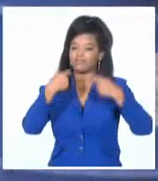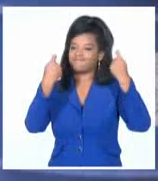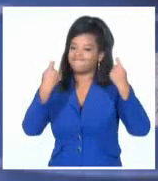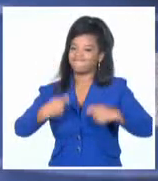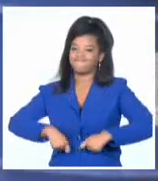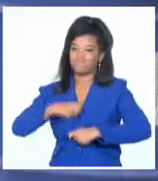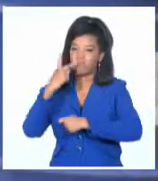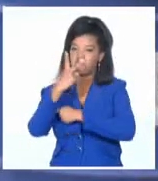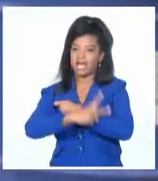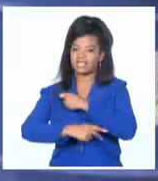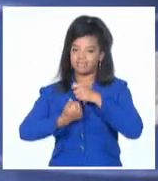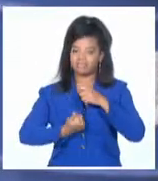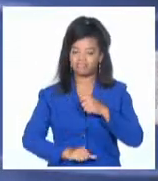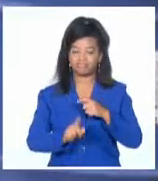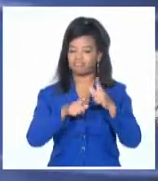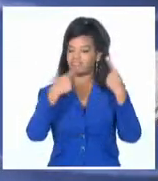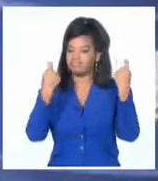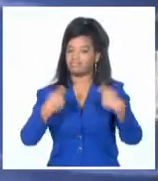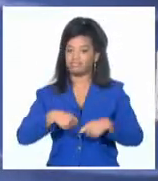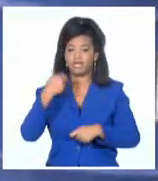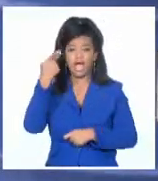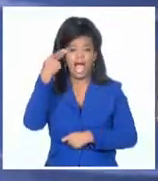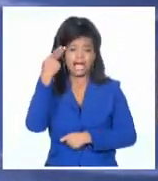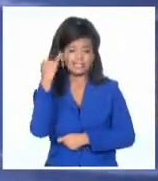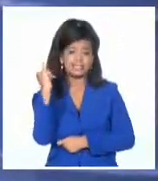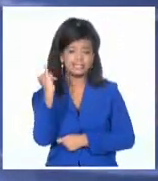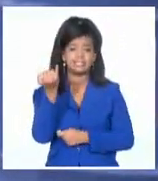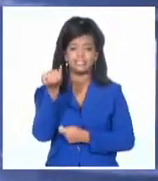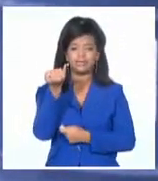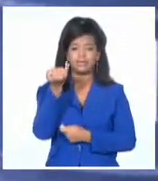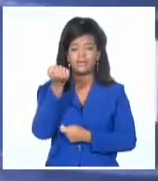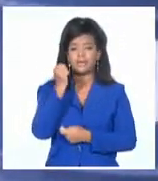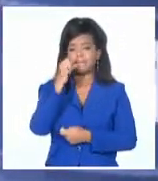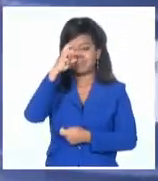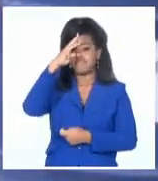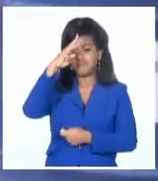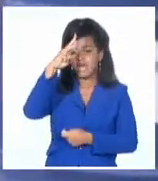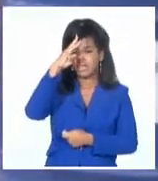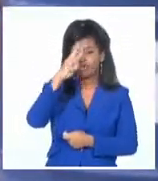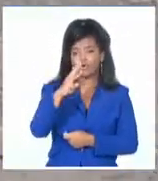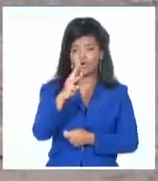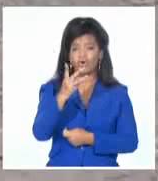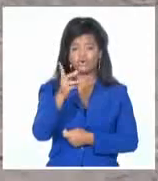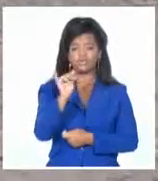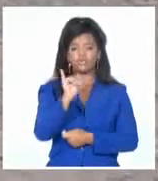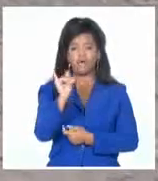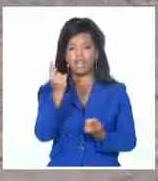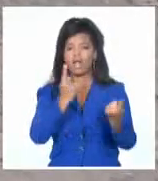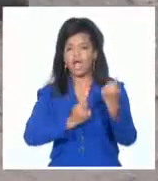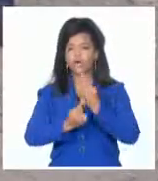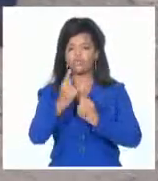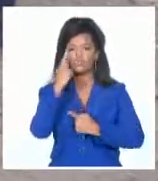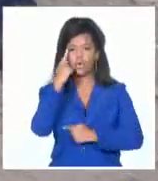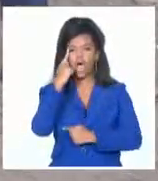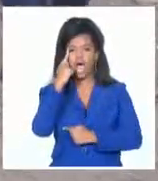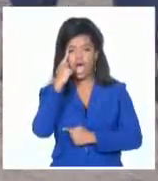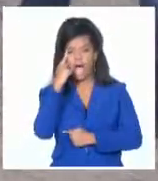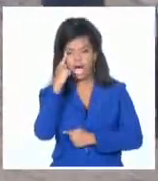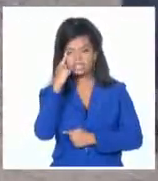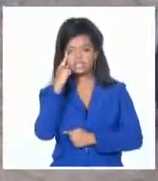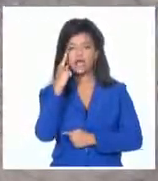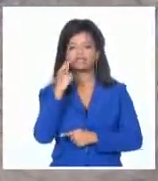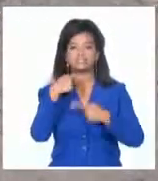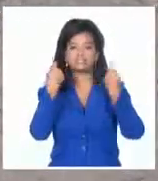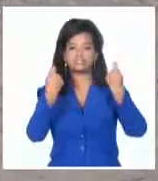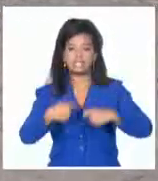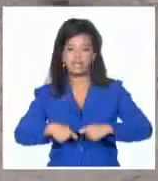de origen. Los haitianos, hondureños y mexicanos, así como los provenientes de naciones asiáticas, representan los mayores flujos migratorios con